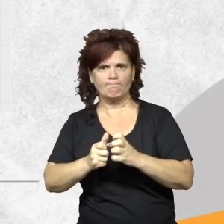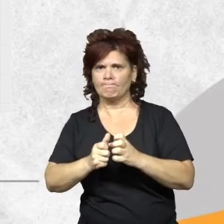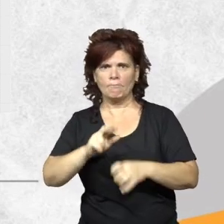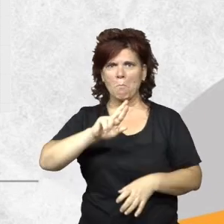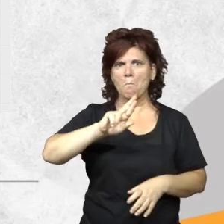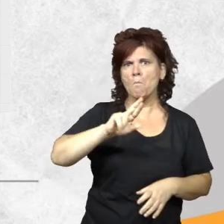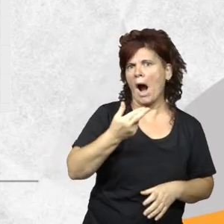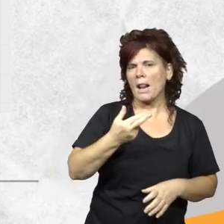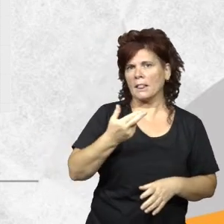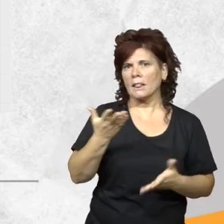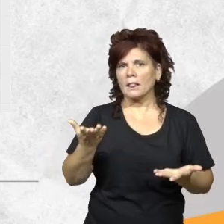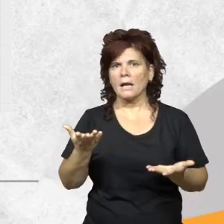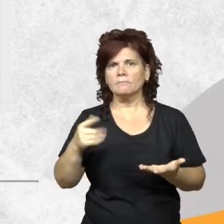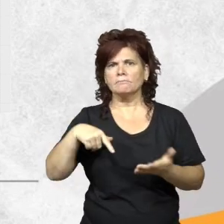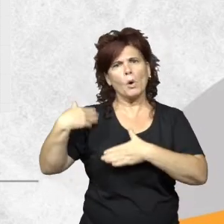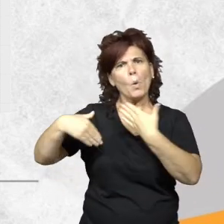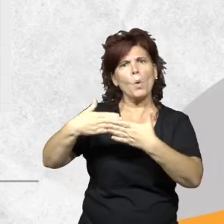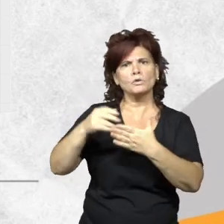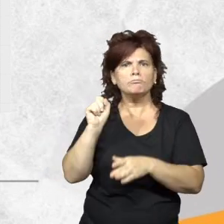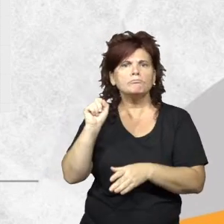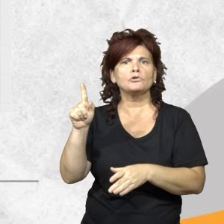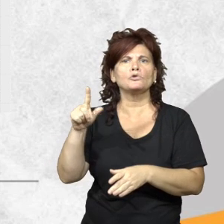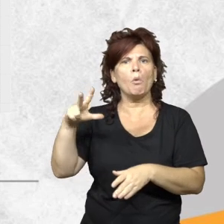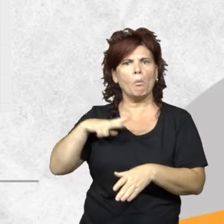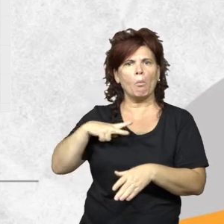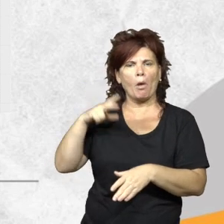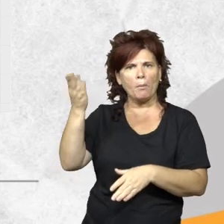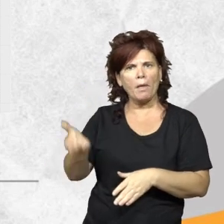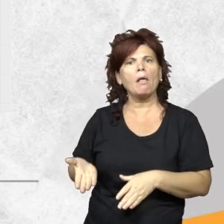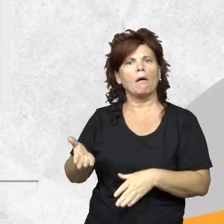y el duelo con el uso que haga de su propiedad y